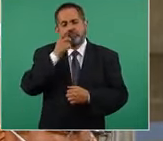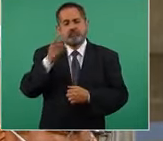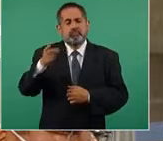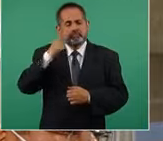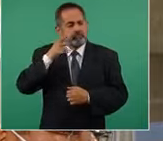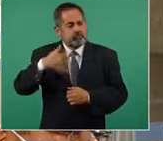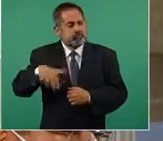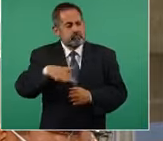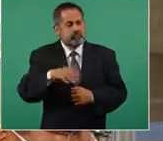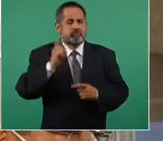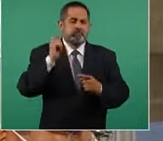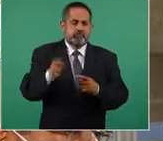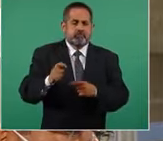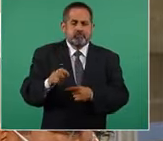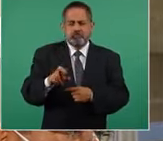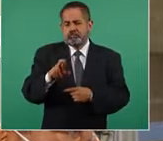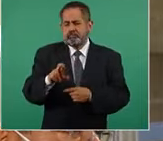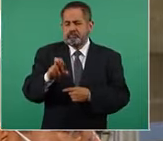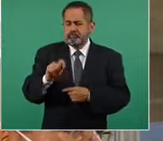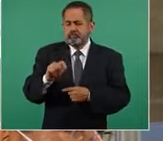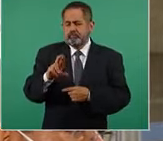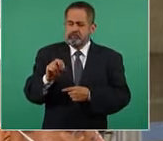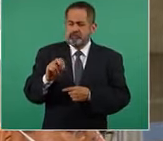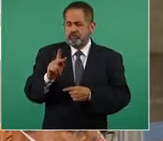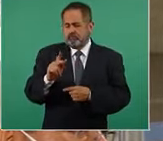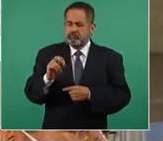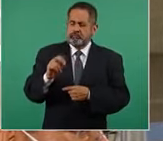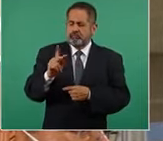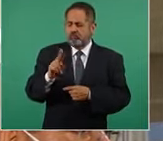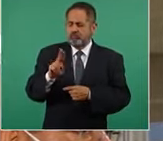qué significa retropopulista, que…